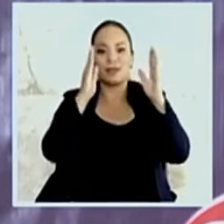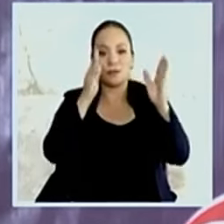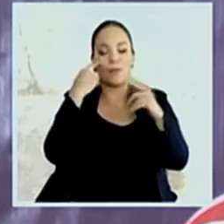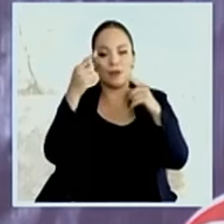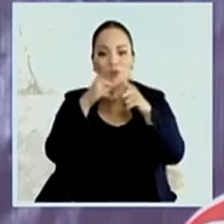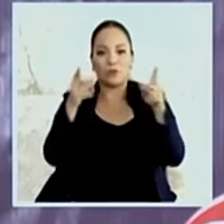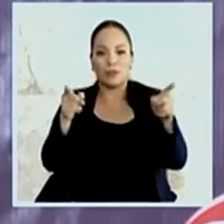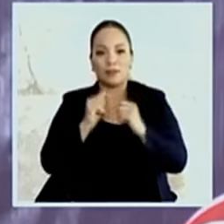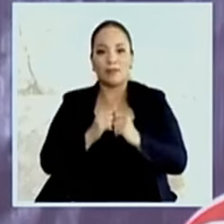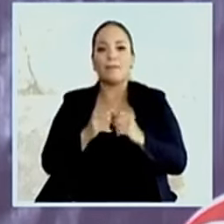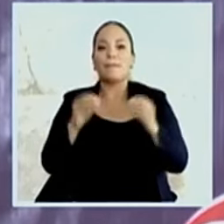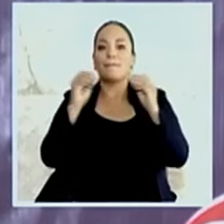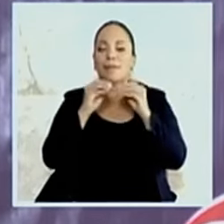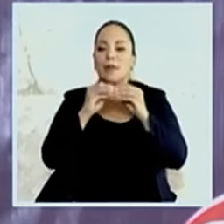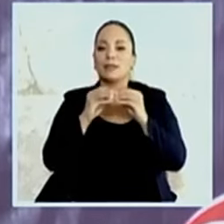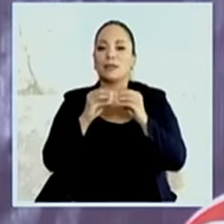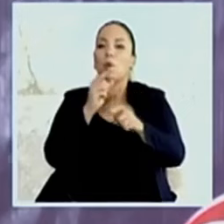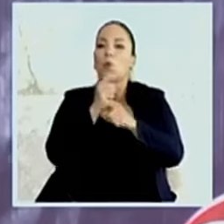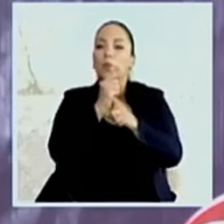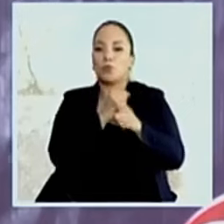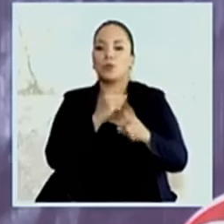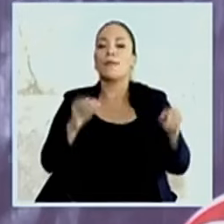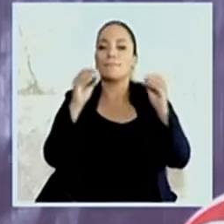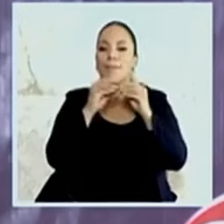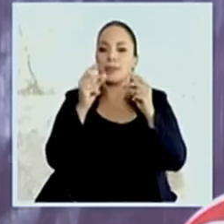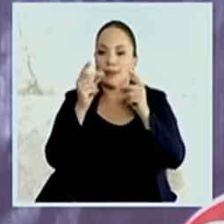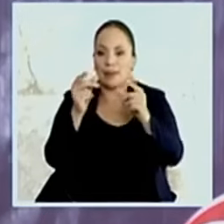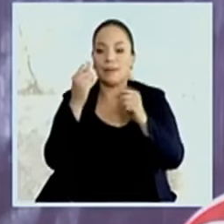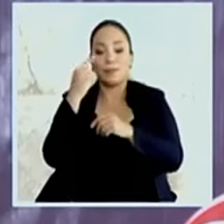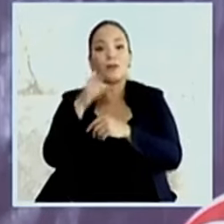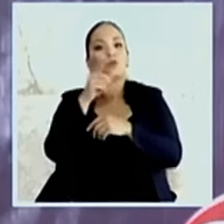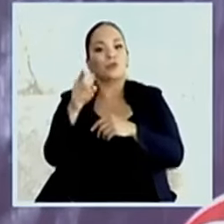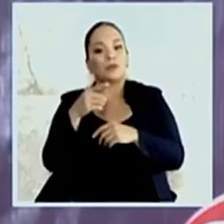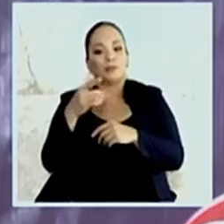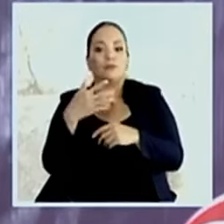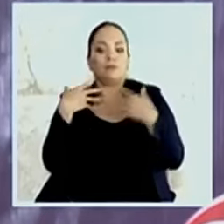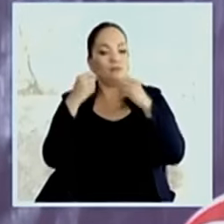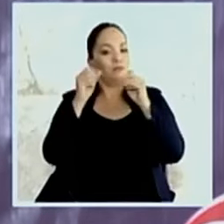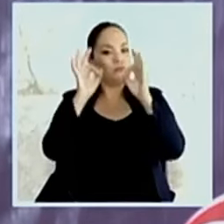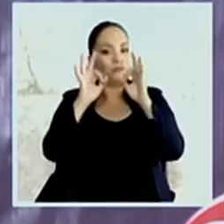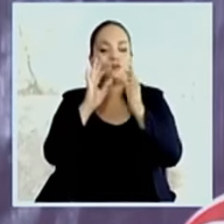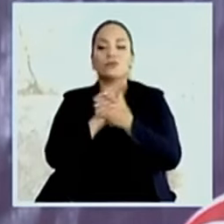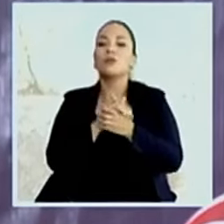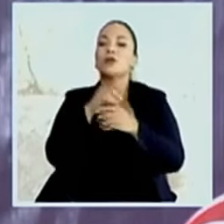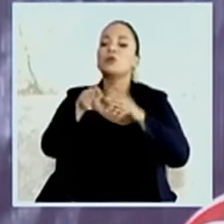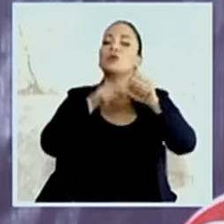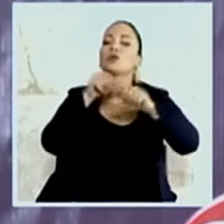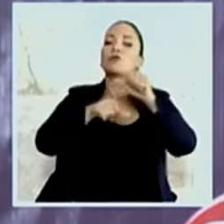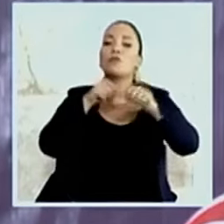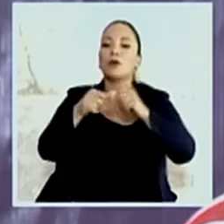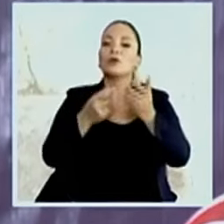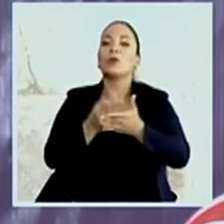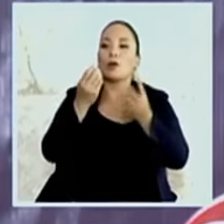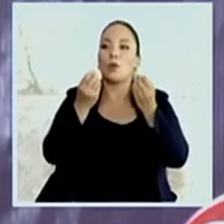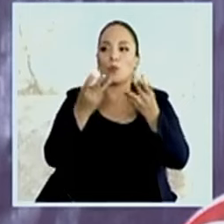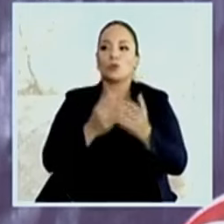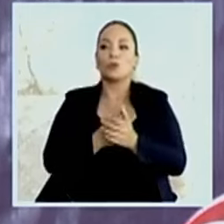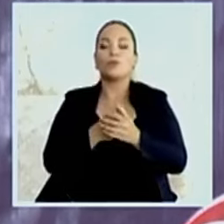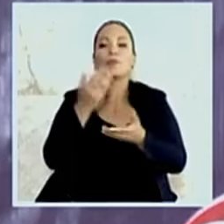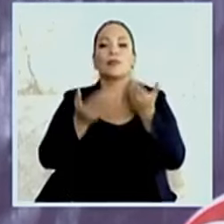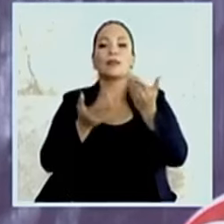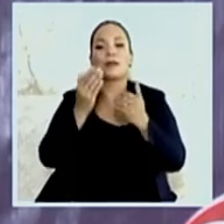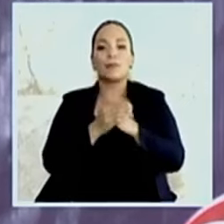del paciente, se va a poder hacer un mejor uso de los recursos públicos, pero adicionalmente una mejor atención para ustedes,